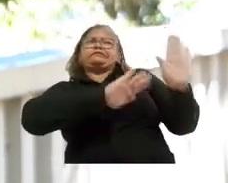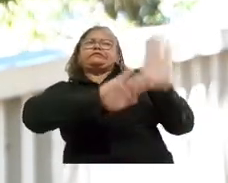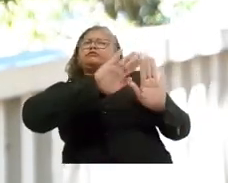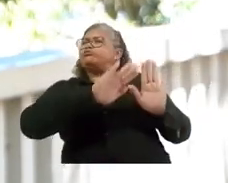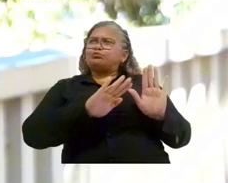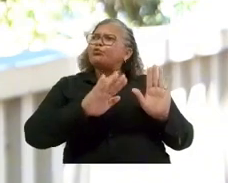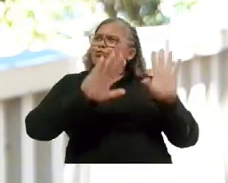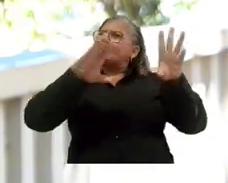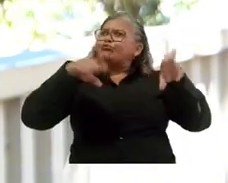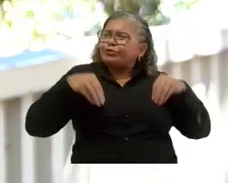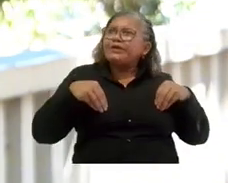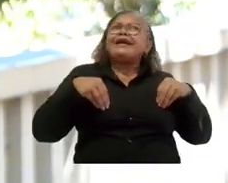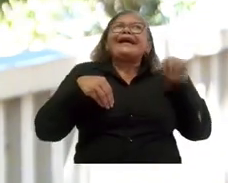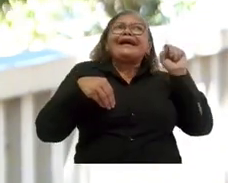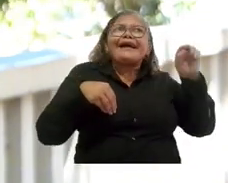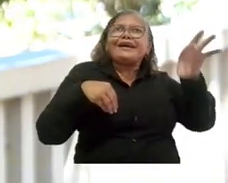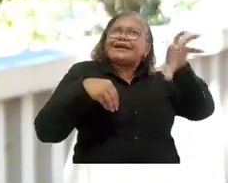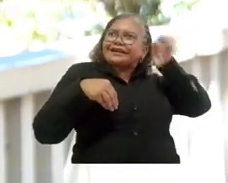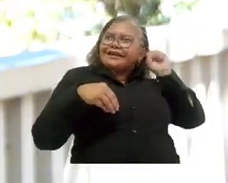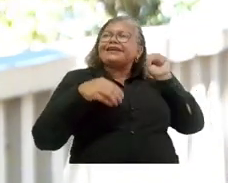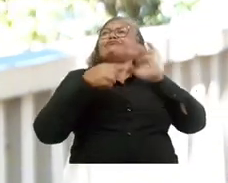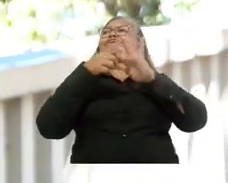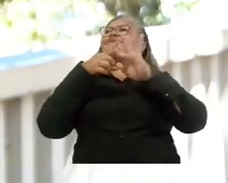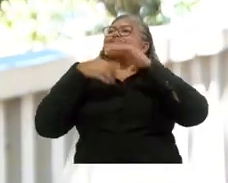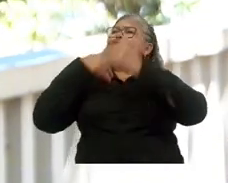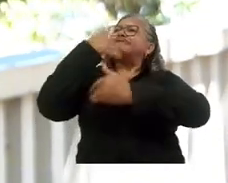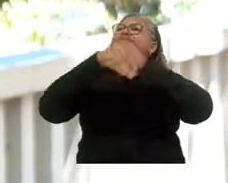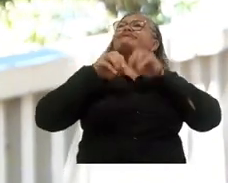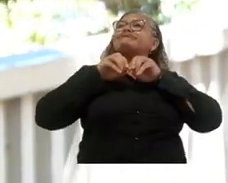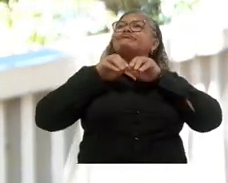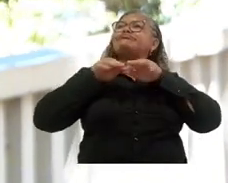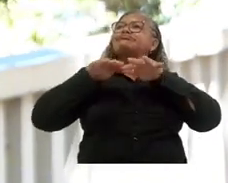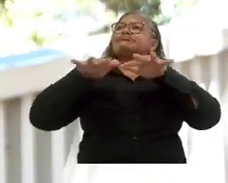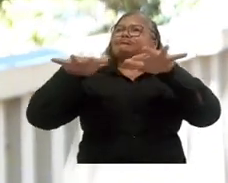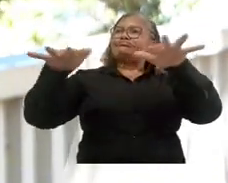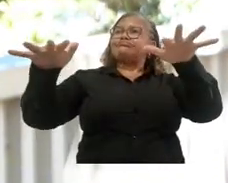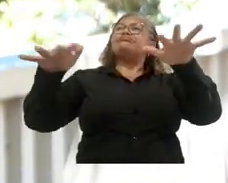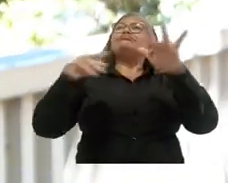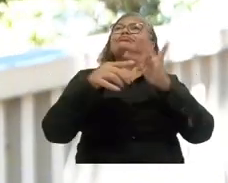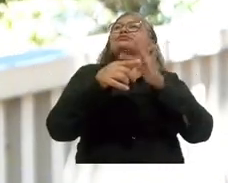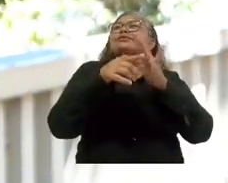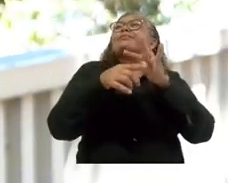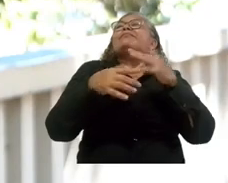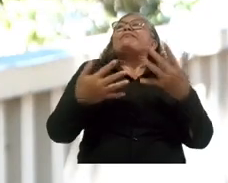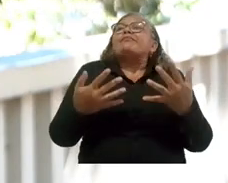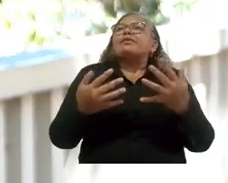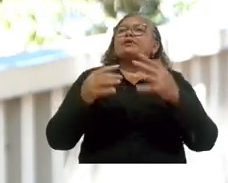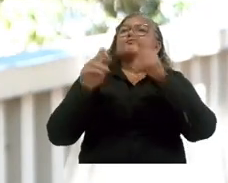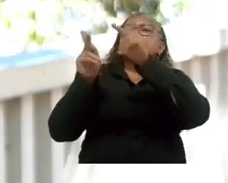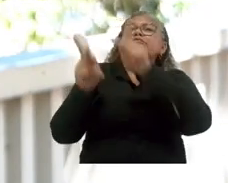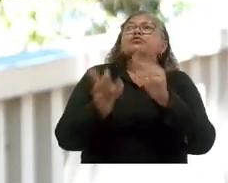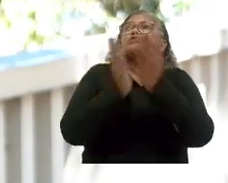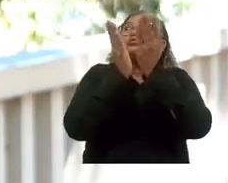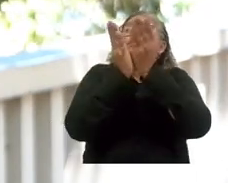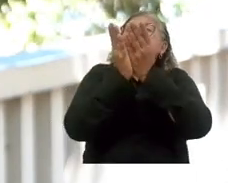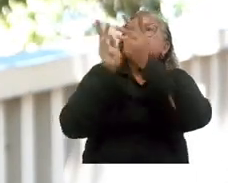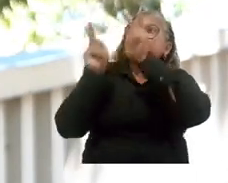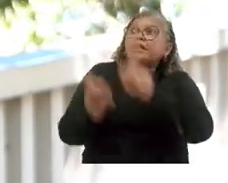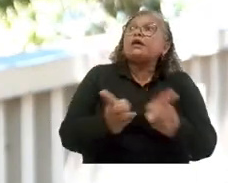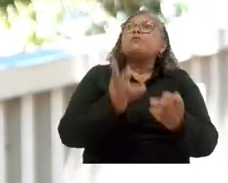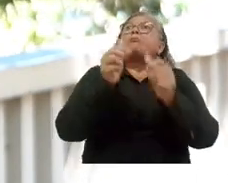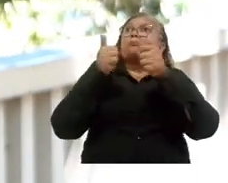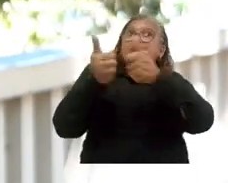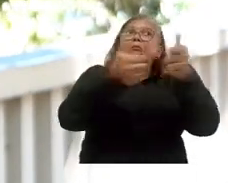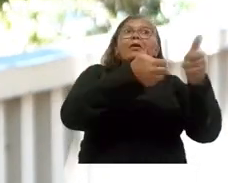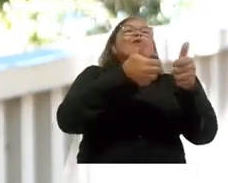todo a abordar, absorber y usar la mayor parte de este tipo de tecnologías. Es no solamente por